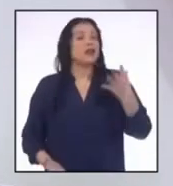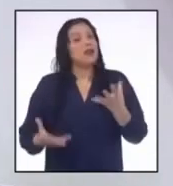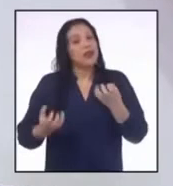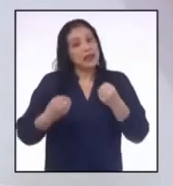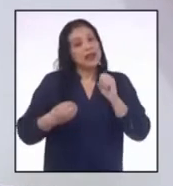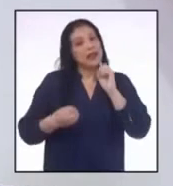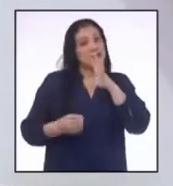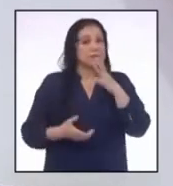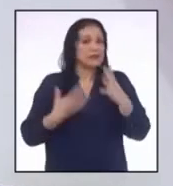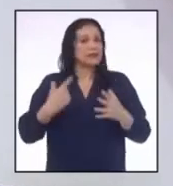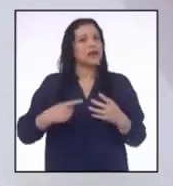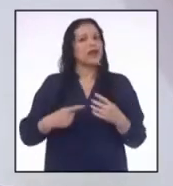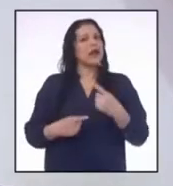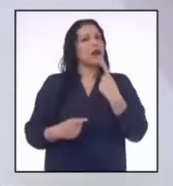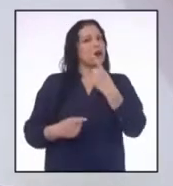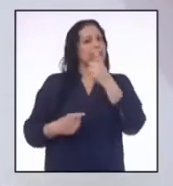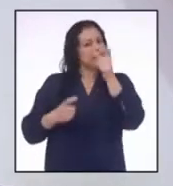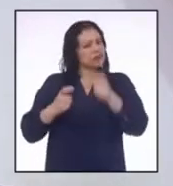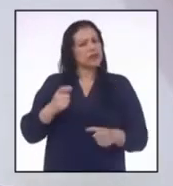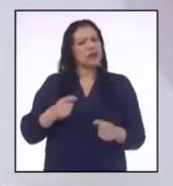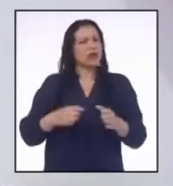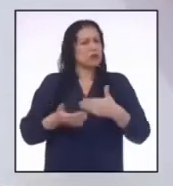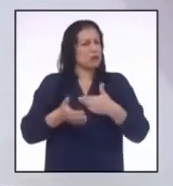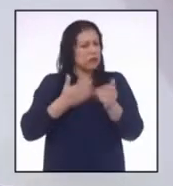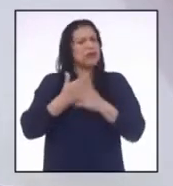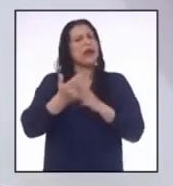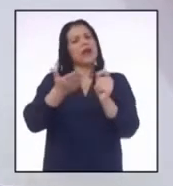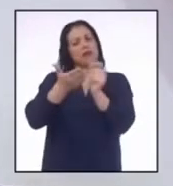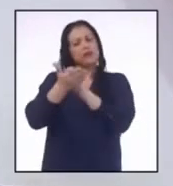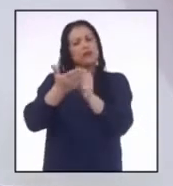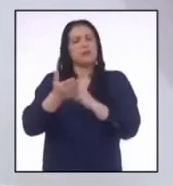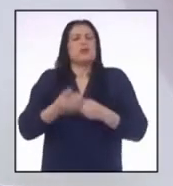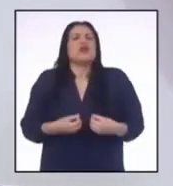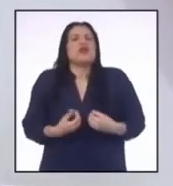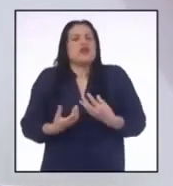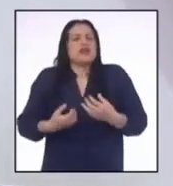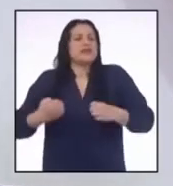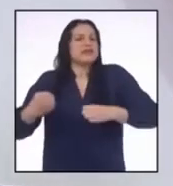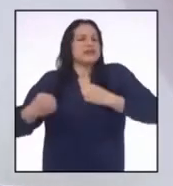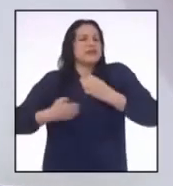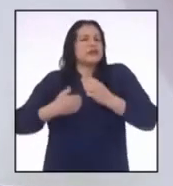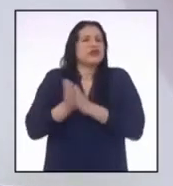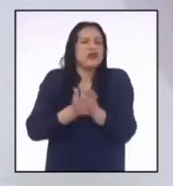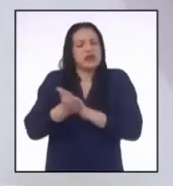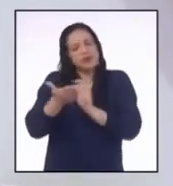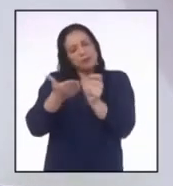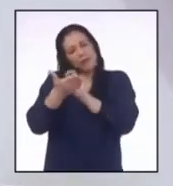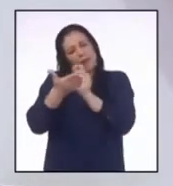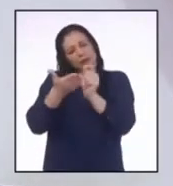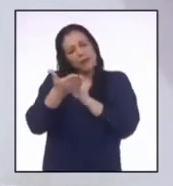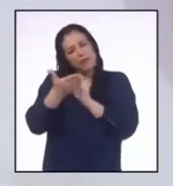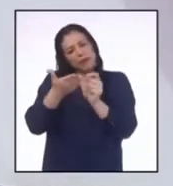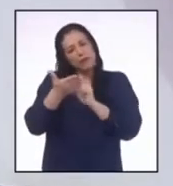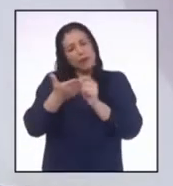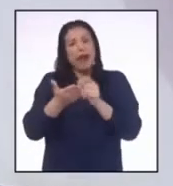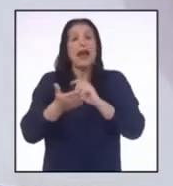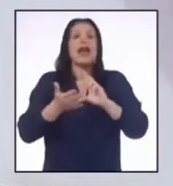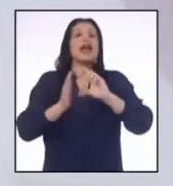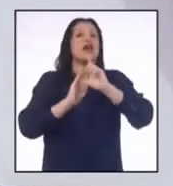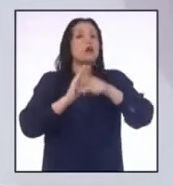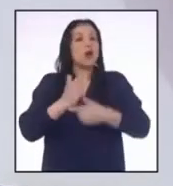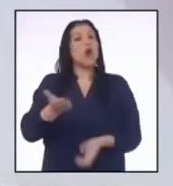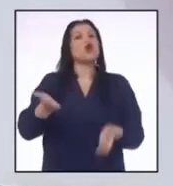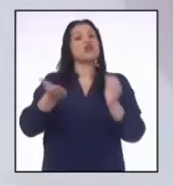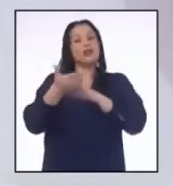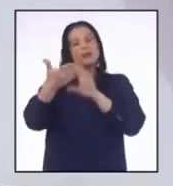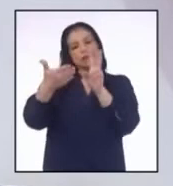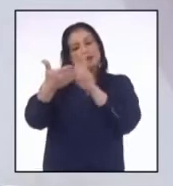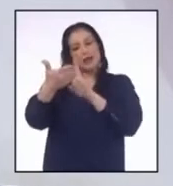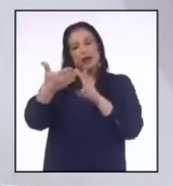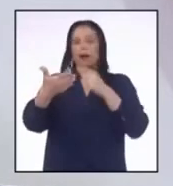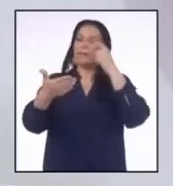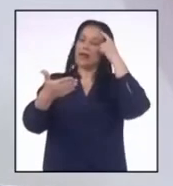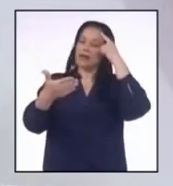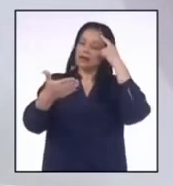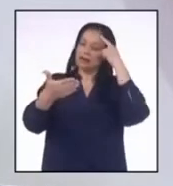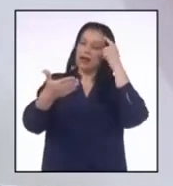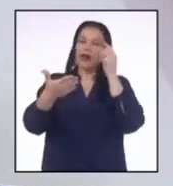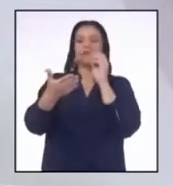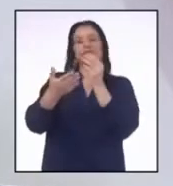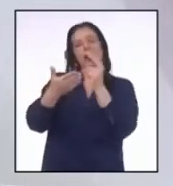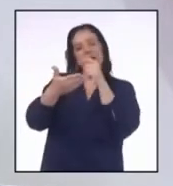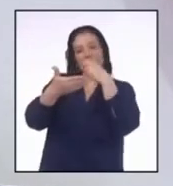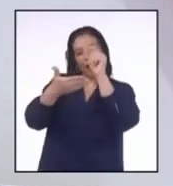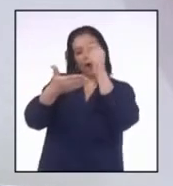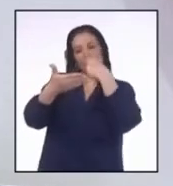fue que escribamos de manera espontánea con todos nuestros sentimientos a flor de piel y luego reescribamos con la razón, o